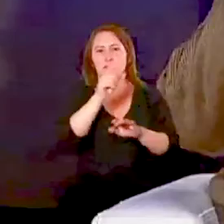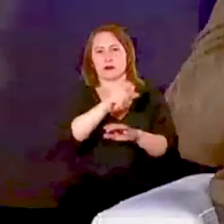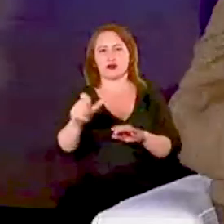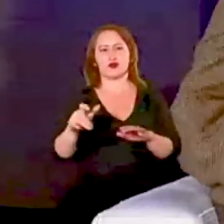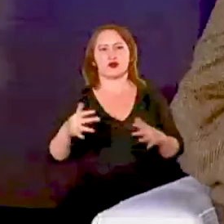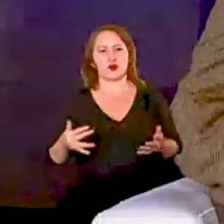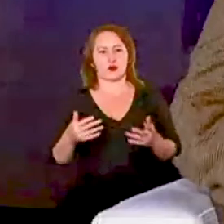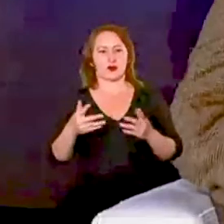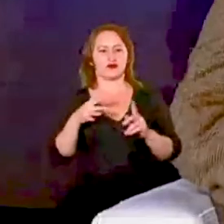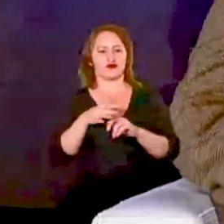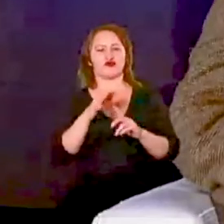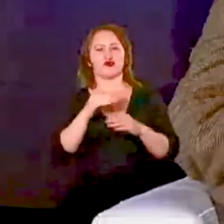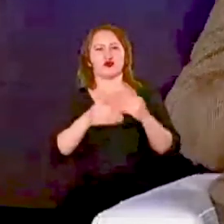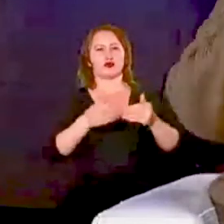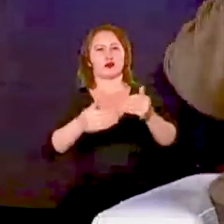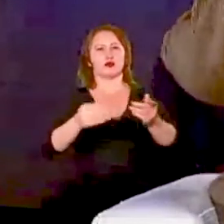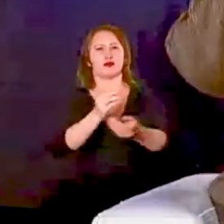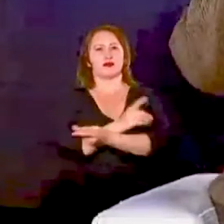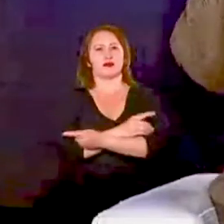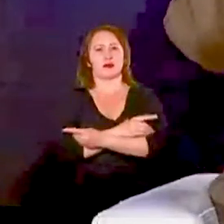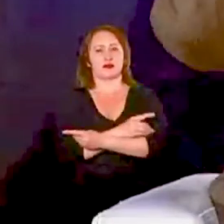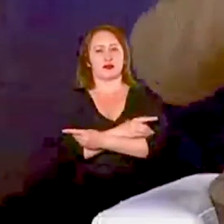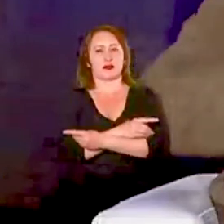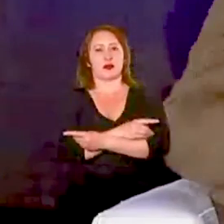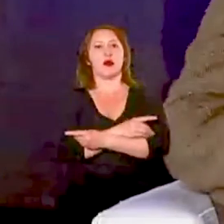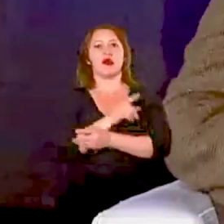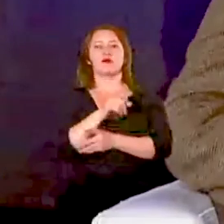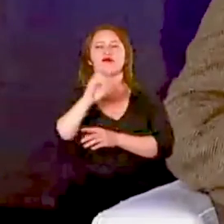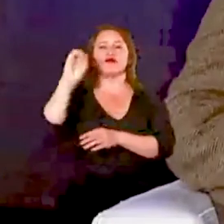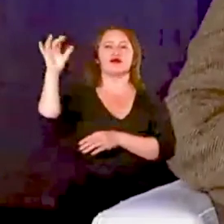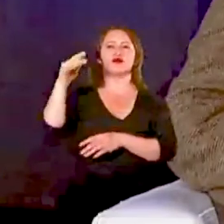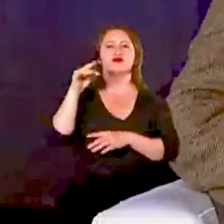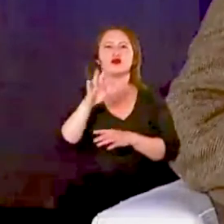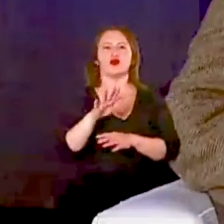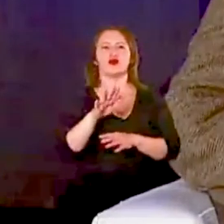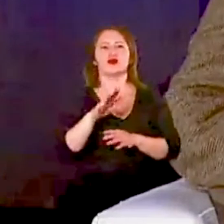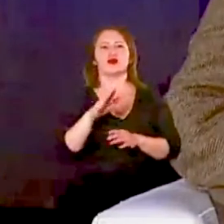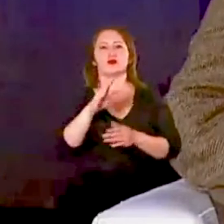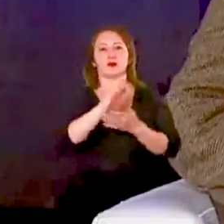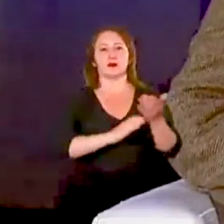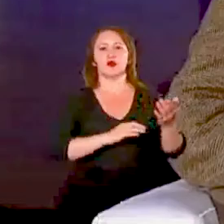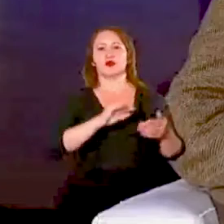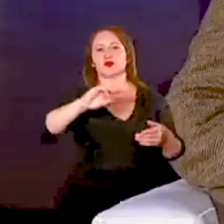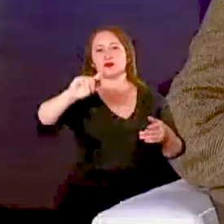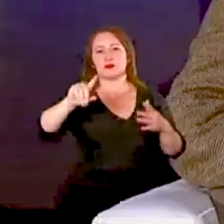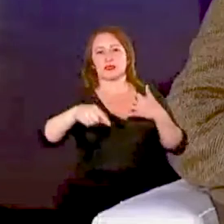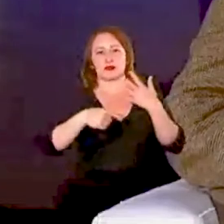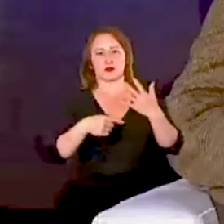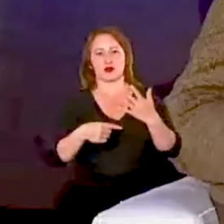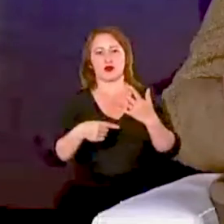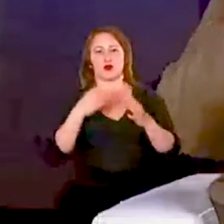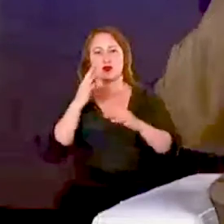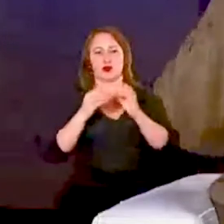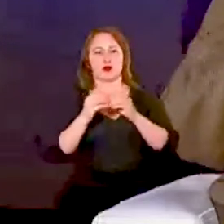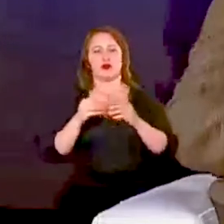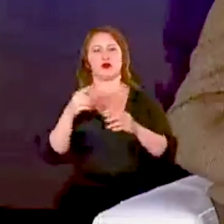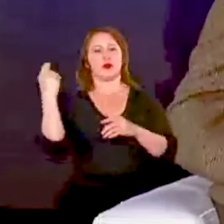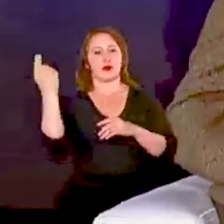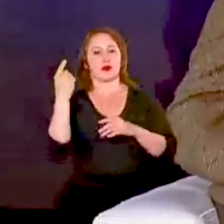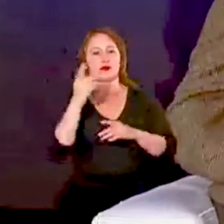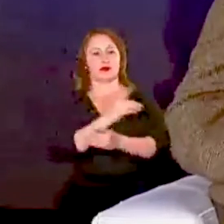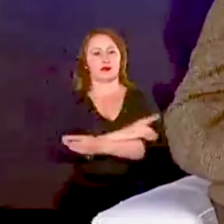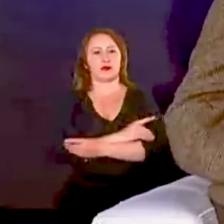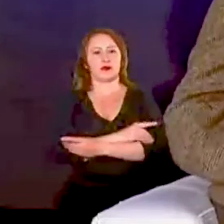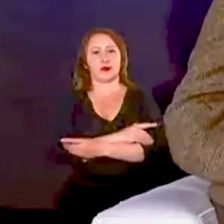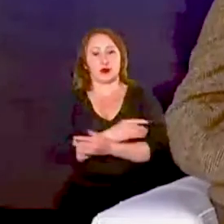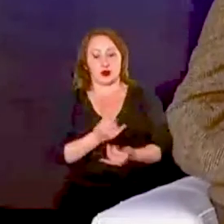forma intervenimos en el proceso disciplinario. Es un faro ese capítulo sexto del Código General Disciplinario. Y la oficina